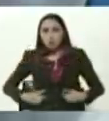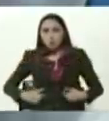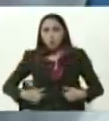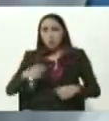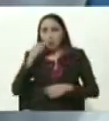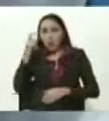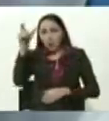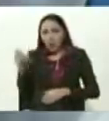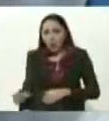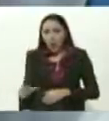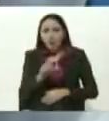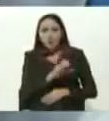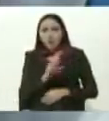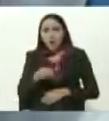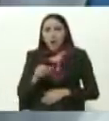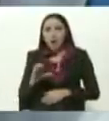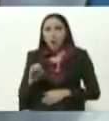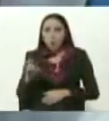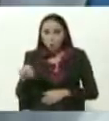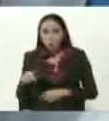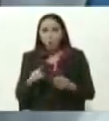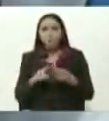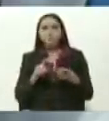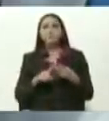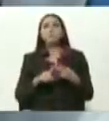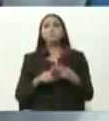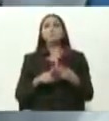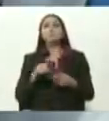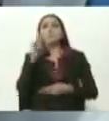Chacón, y también obviamente